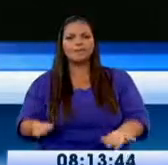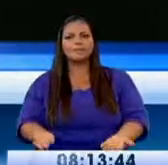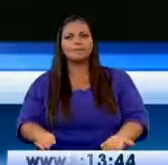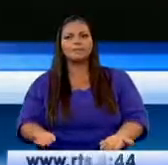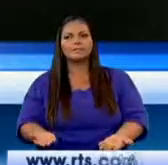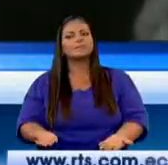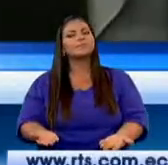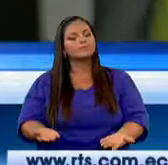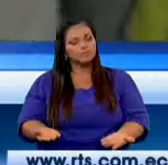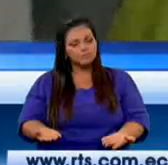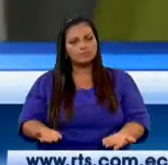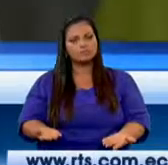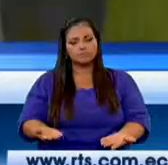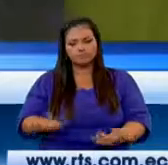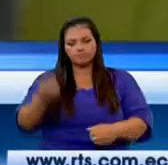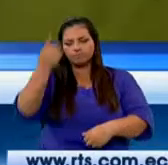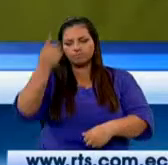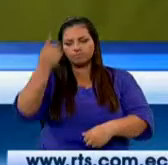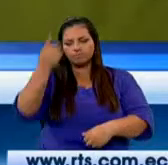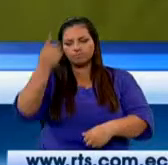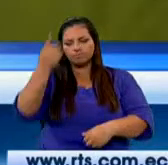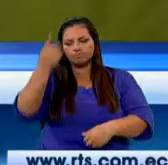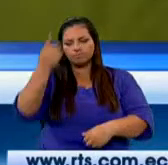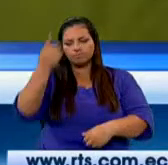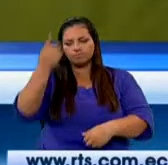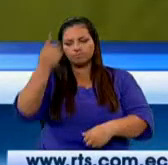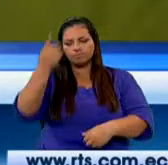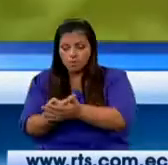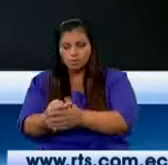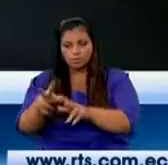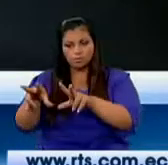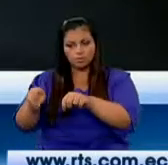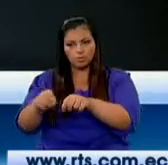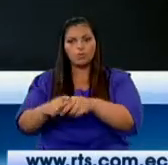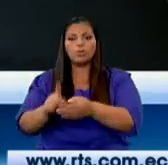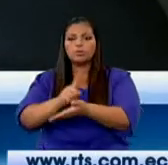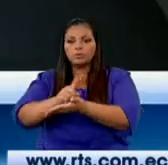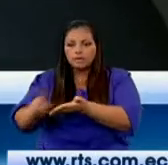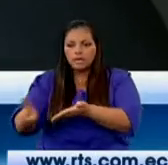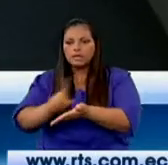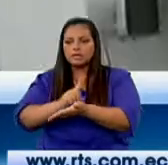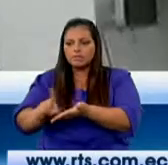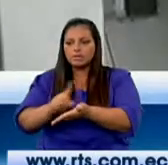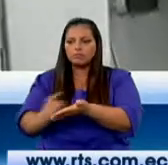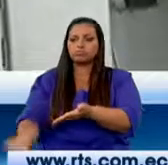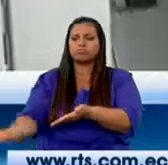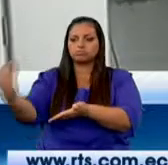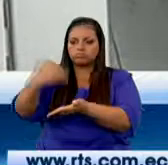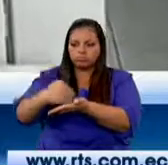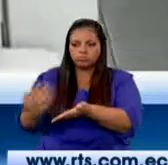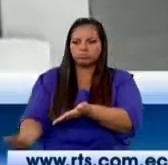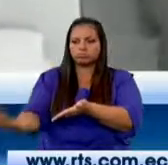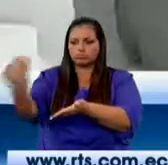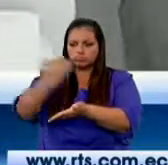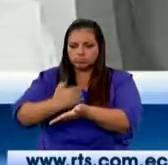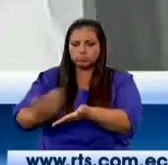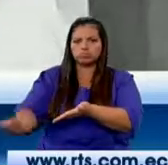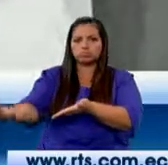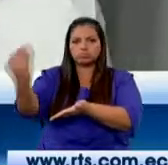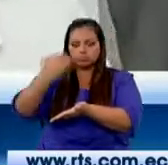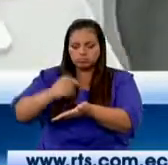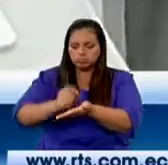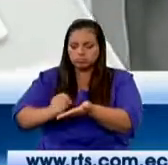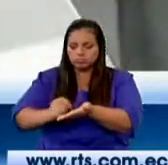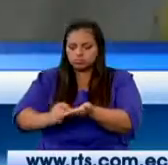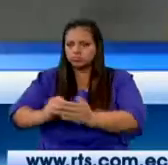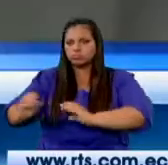que se presente cada cierto tiempo ante la autoridad que designe así el jugador. Al menor le dieron medidas de protección. Que el